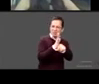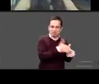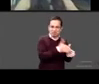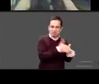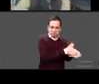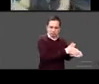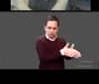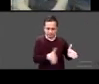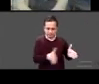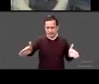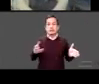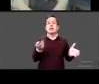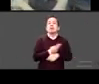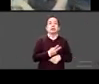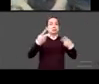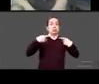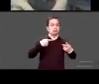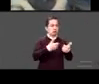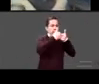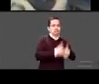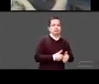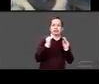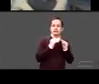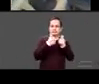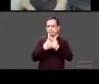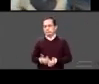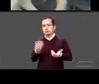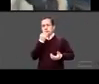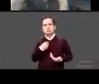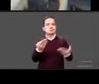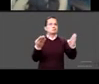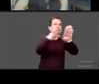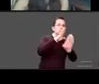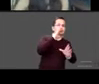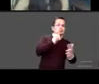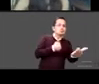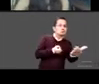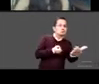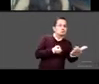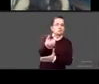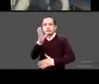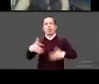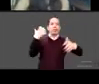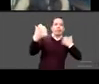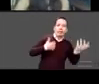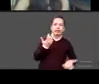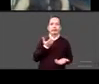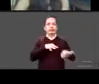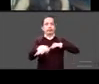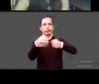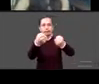estar propiciando mayor violencia. Y México pues tiene todavía problemas grandes en cuanto